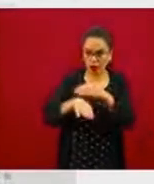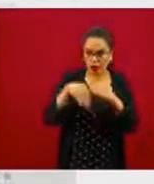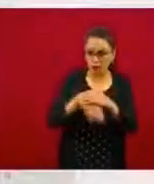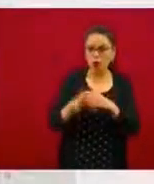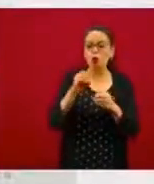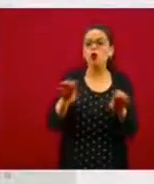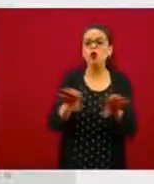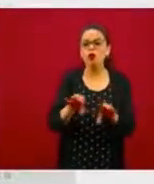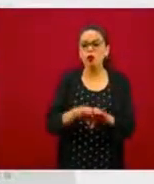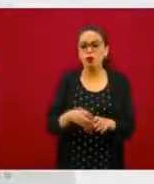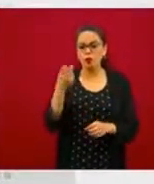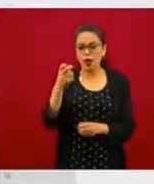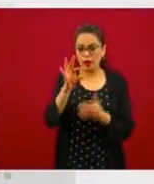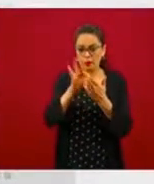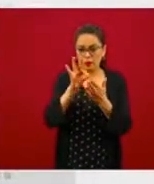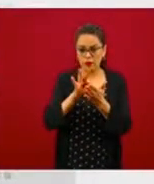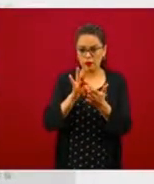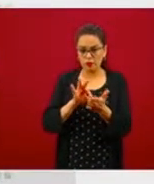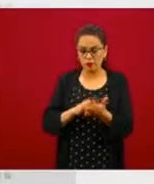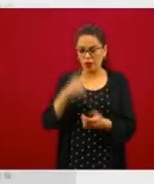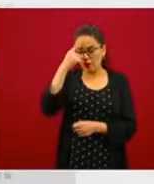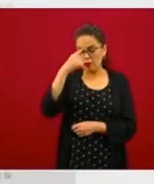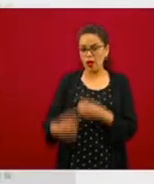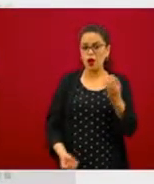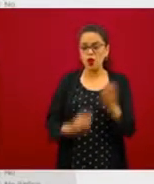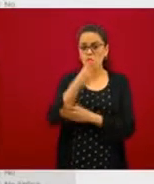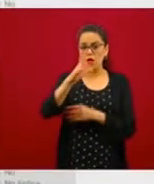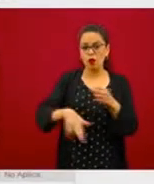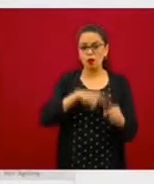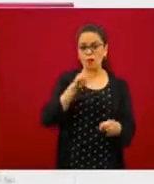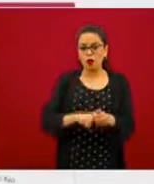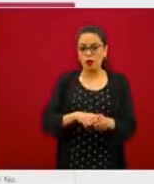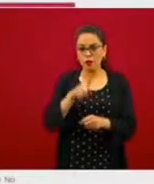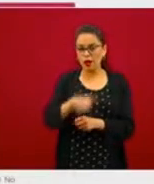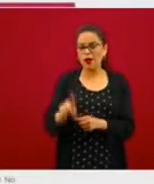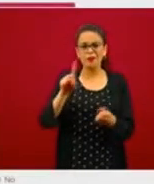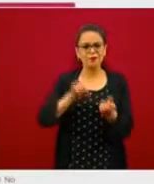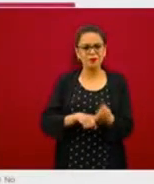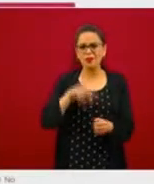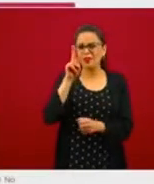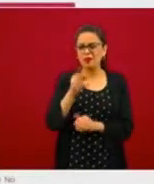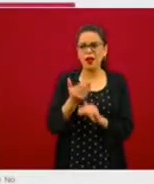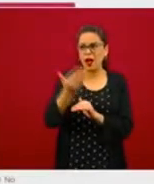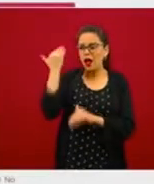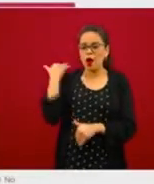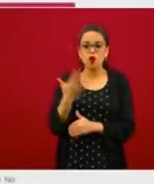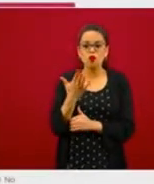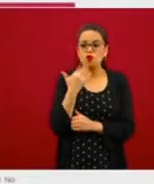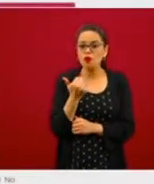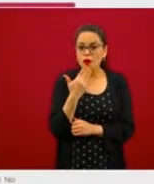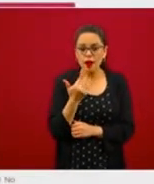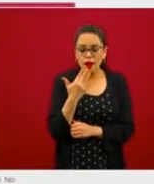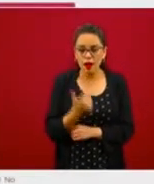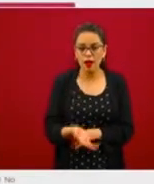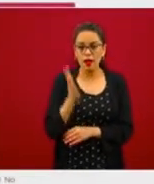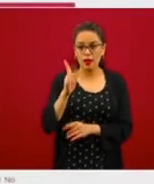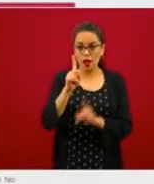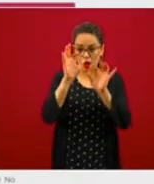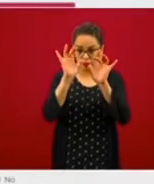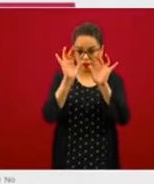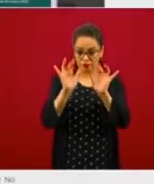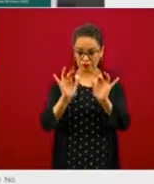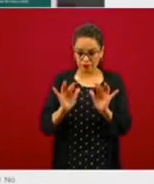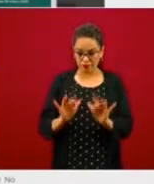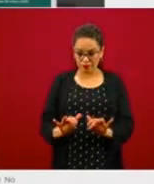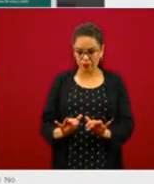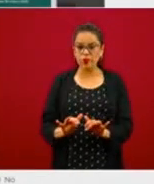personnel, normalidad etc. ya materializada, These cosas nuevas que 78 no questions existían are related to antes. the new Una normal, vez que things llena that todo didn't esto, used to exist. pasan